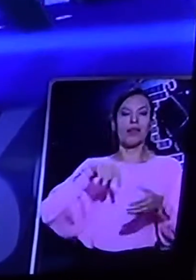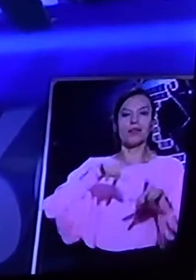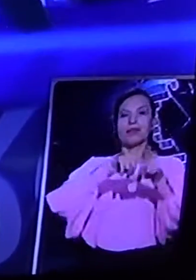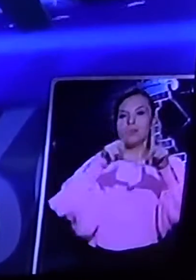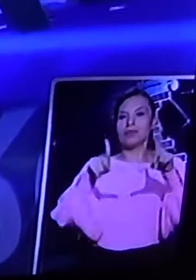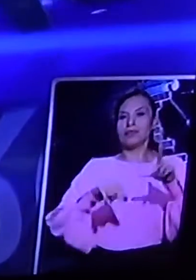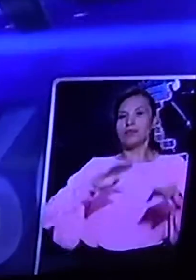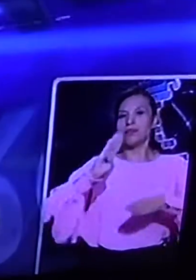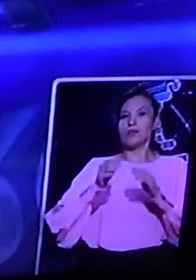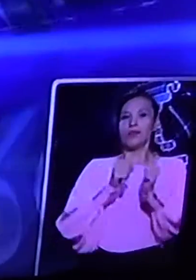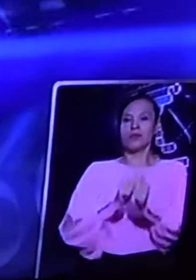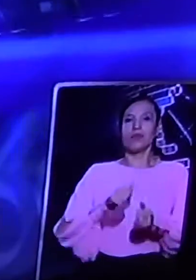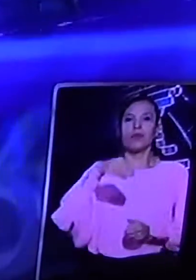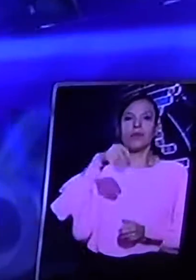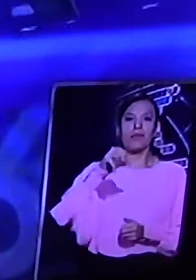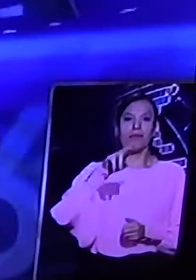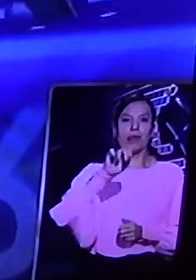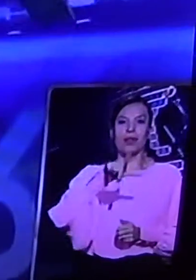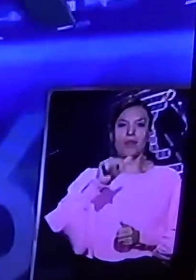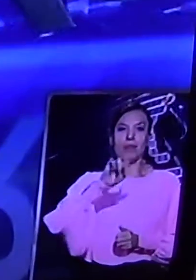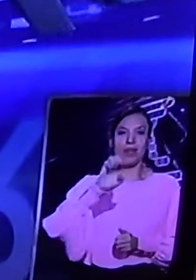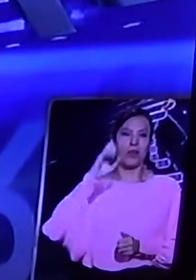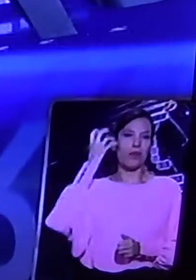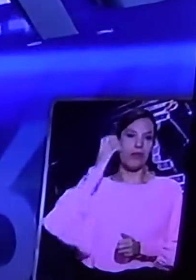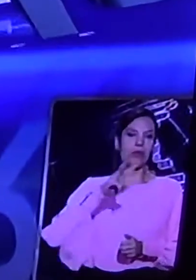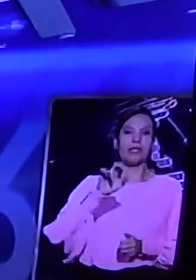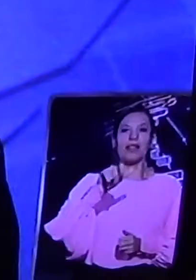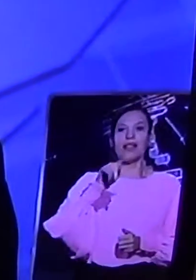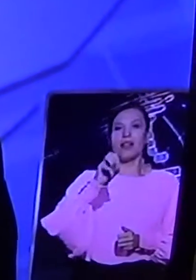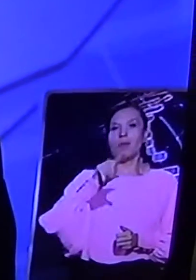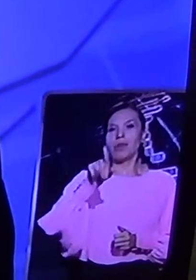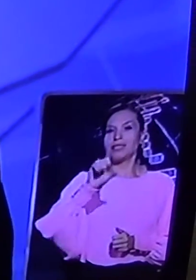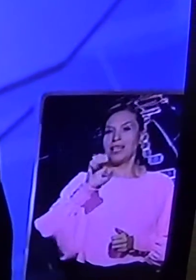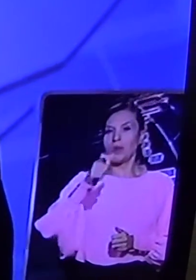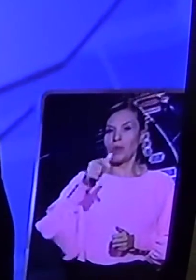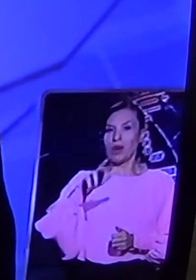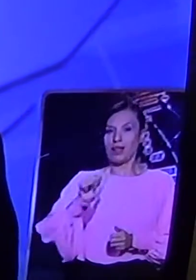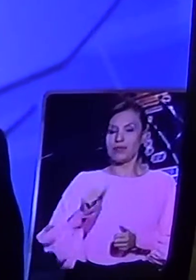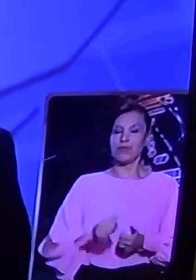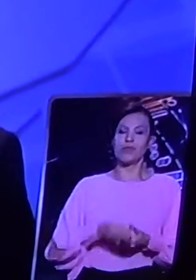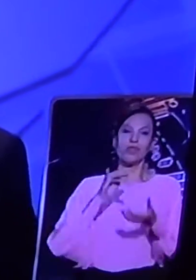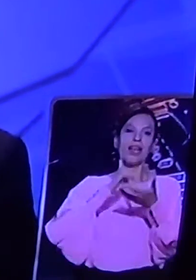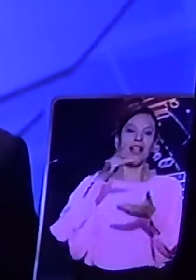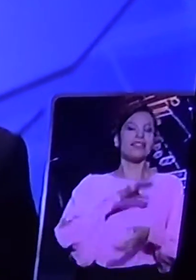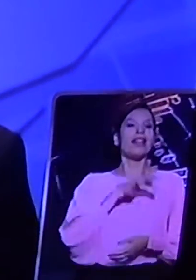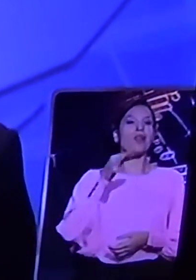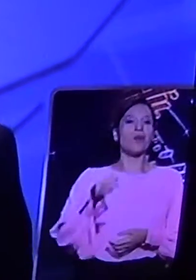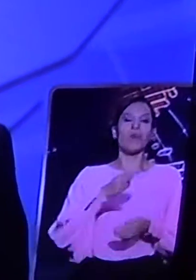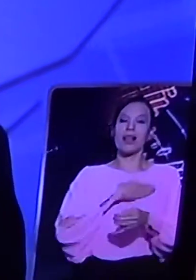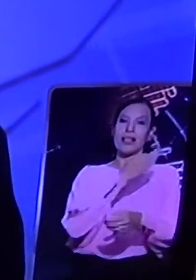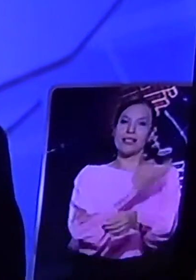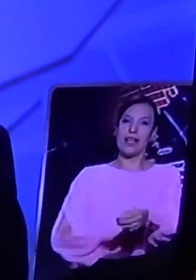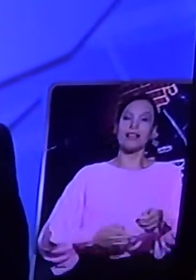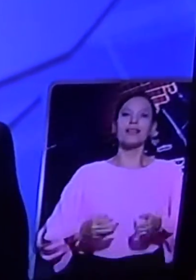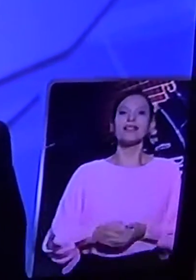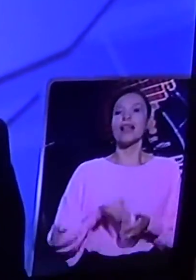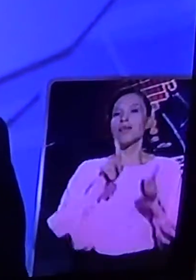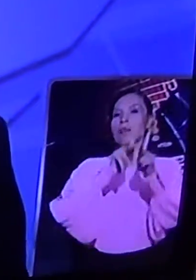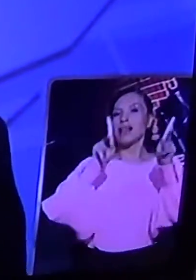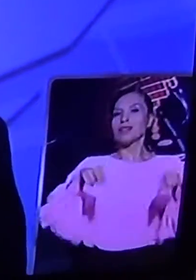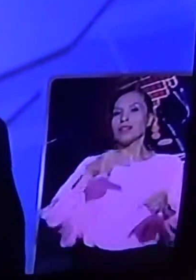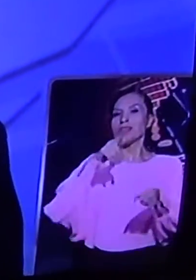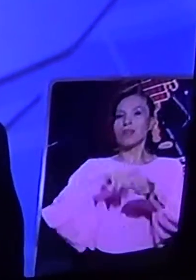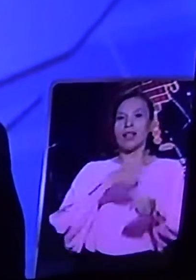Breve recorrido por la República Mexicana y el mundo con Marilu Bello y Vicente López Segura. Muchas gracias, Lolita. Muy buenas tardes. En